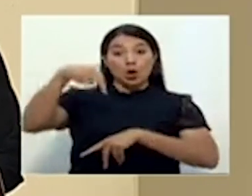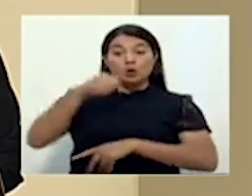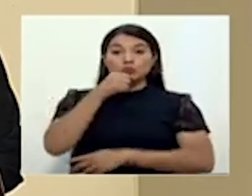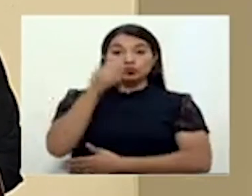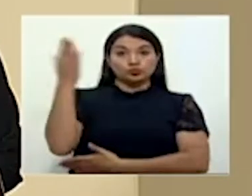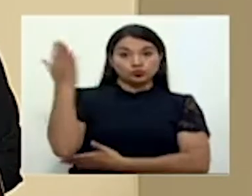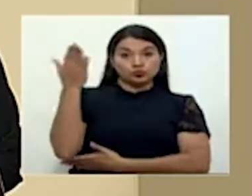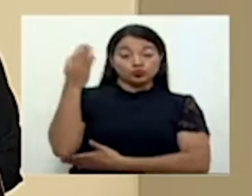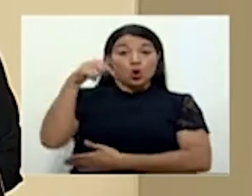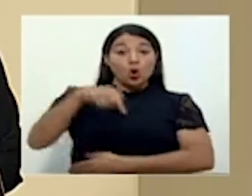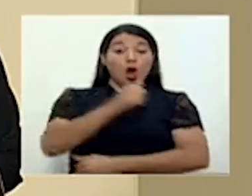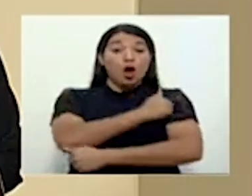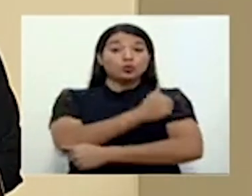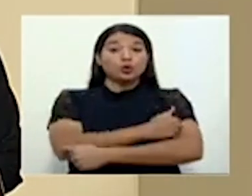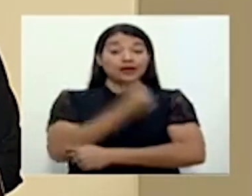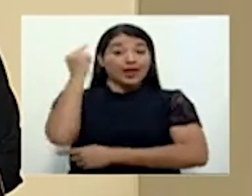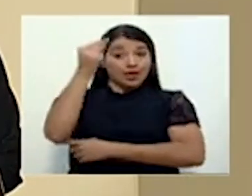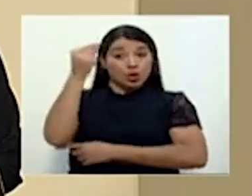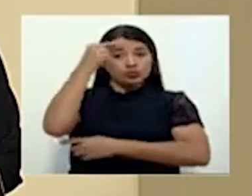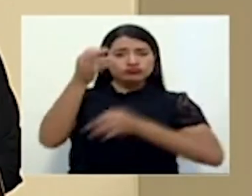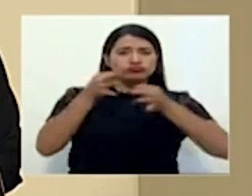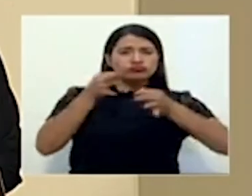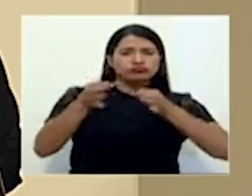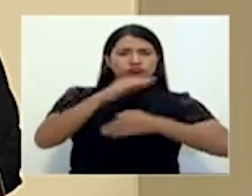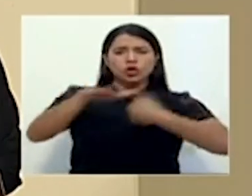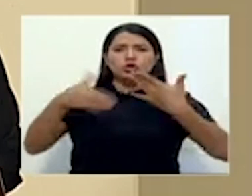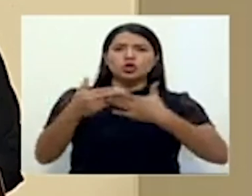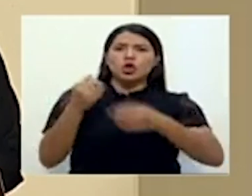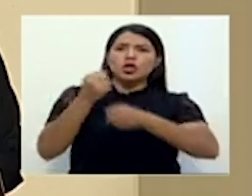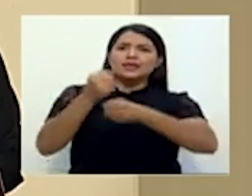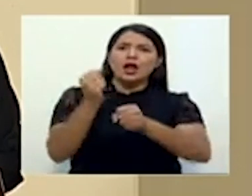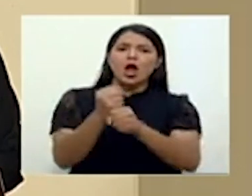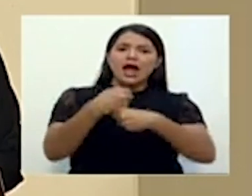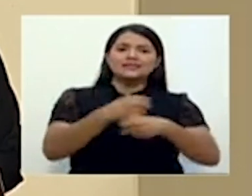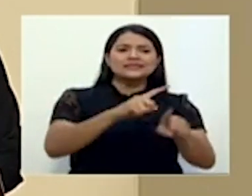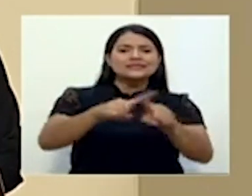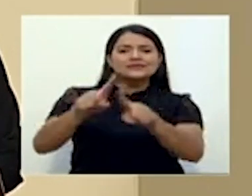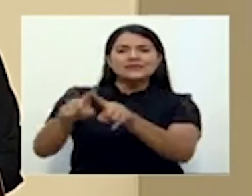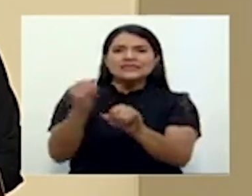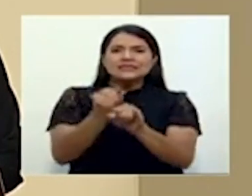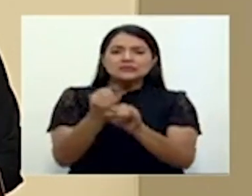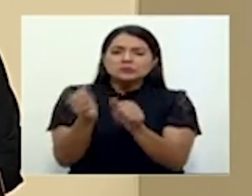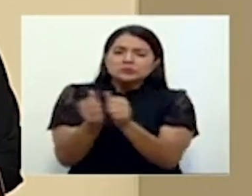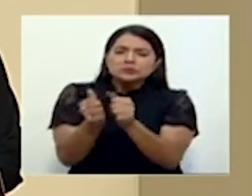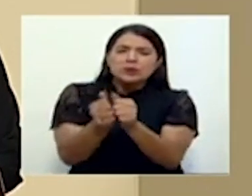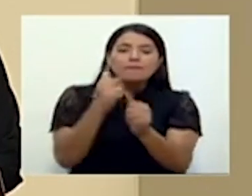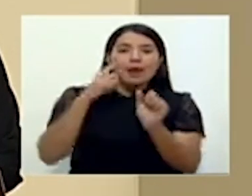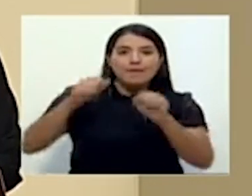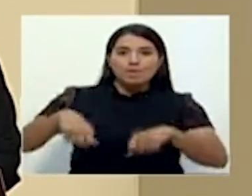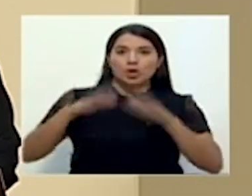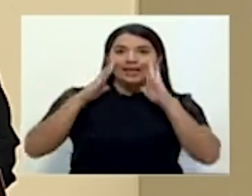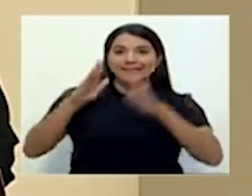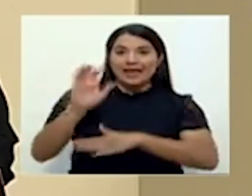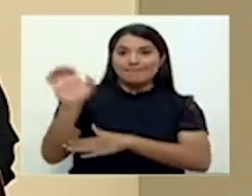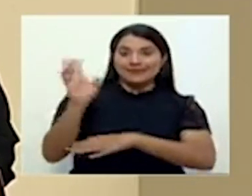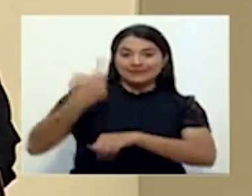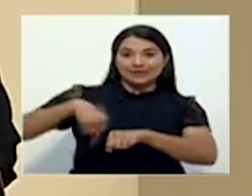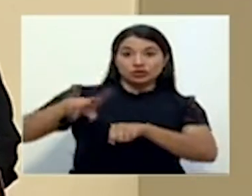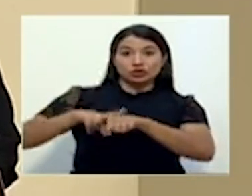autoridades de gobierno detallan el trabajo que realizan las instituciones para atender la emergencia nacional por el COVID-19.